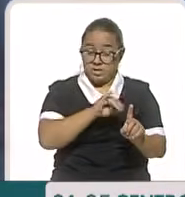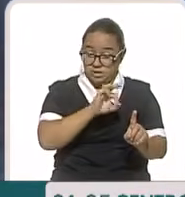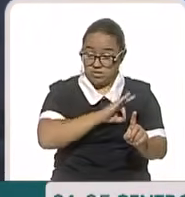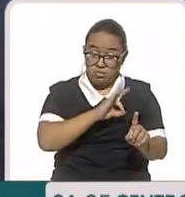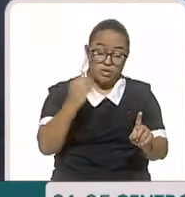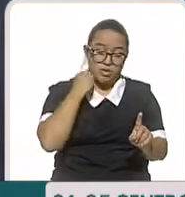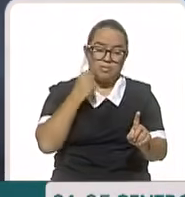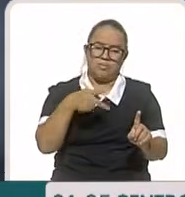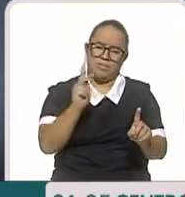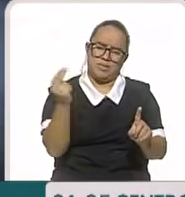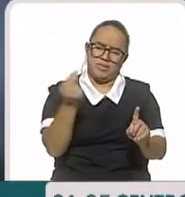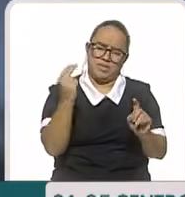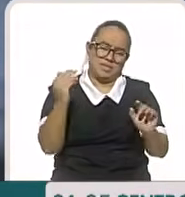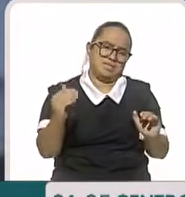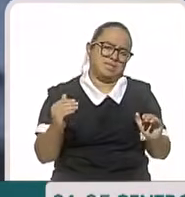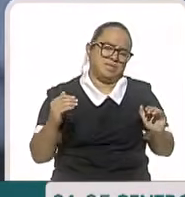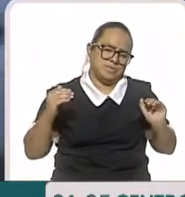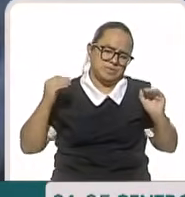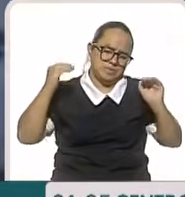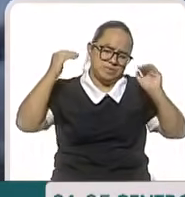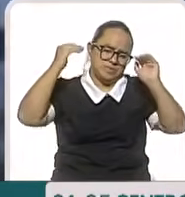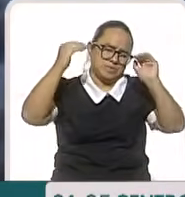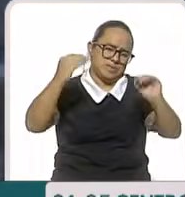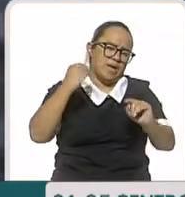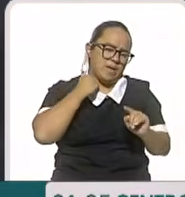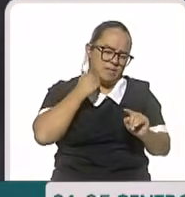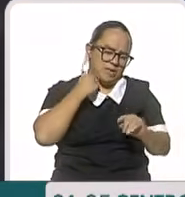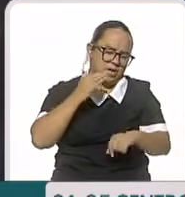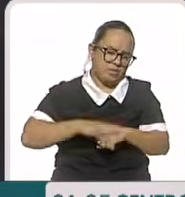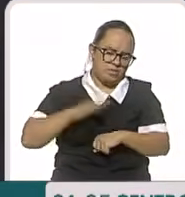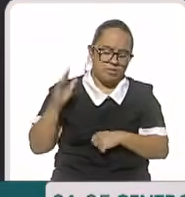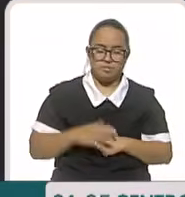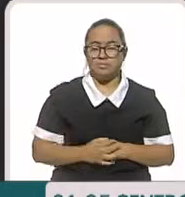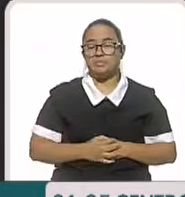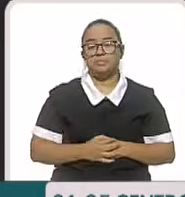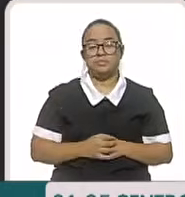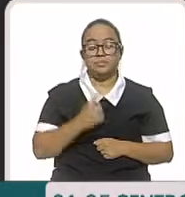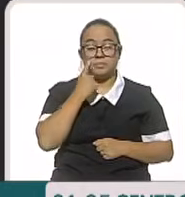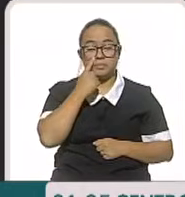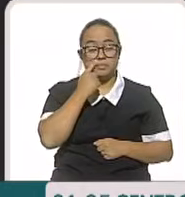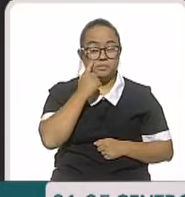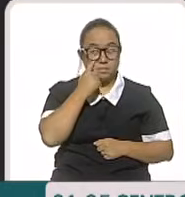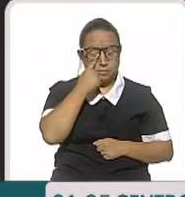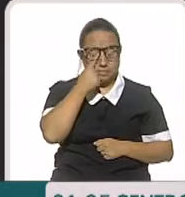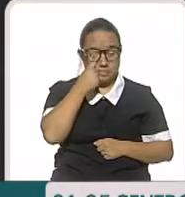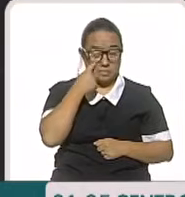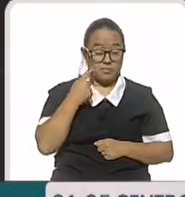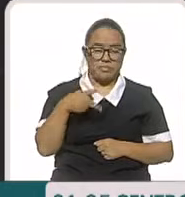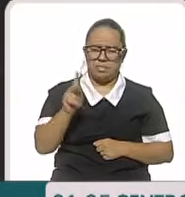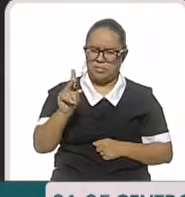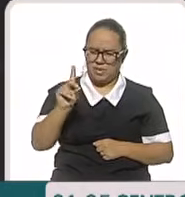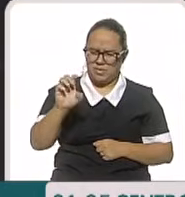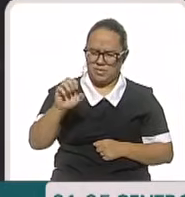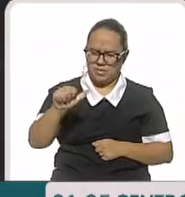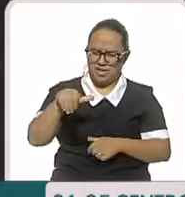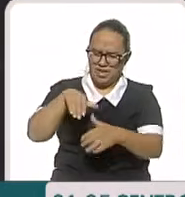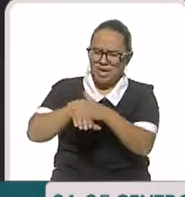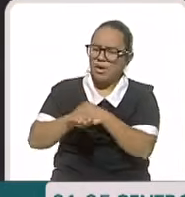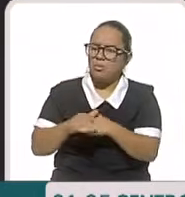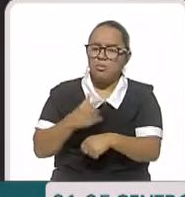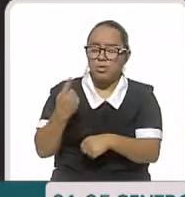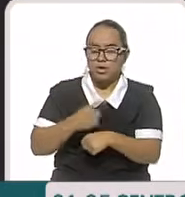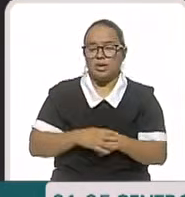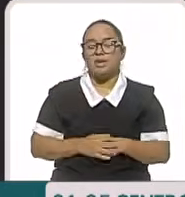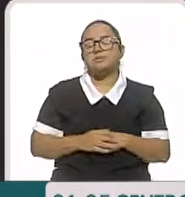abogados de altísimo nivel podrían defenderlo. Ahora, sobre el hecho que lo vimos en la DEA, es parte del proceso cuando ya